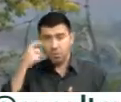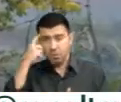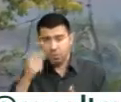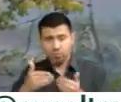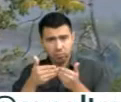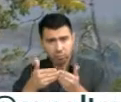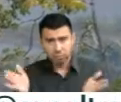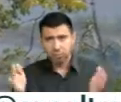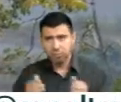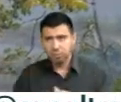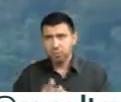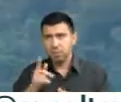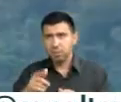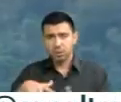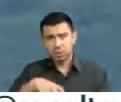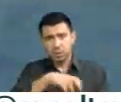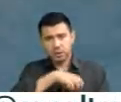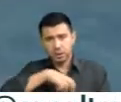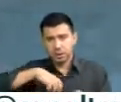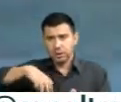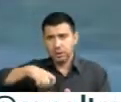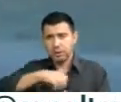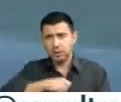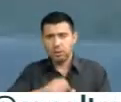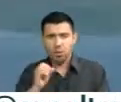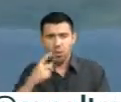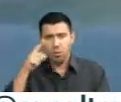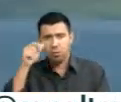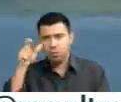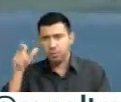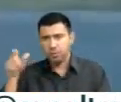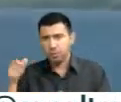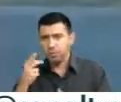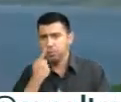disfrutar de forma regular las actividades alternativas que podría generar este escenario